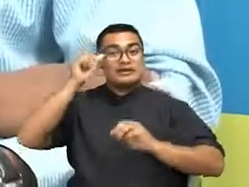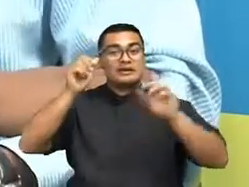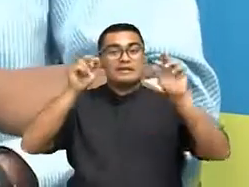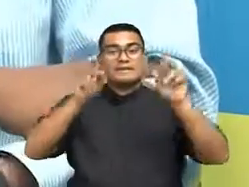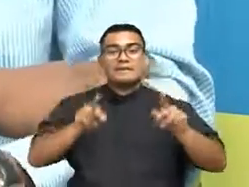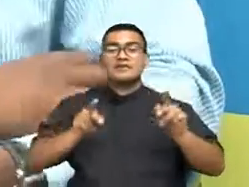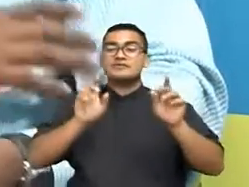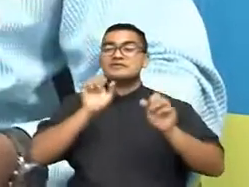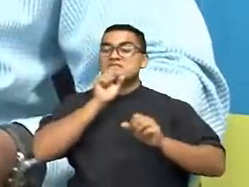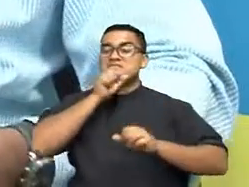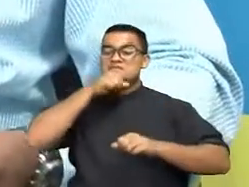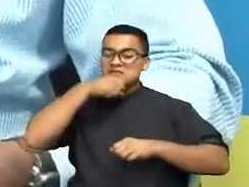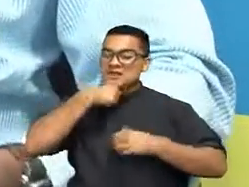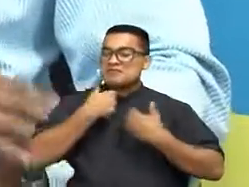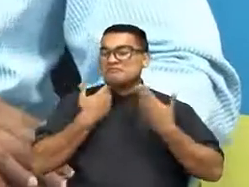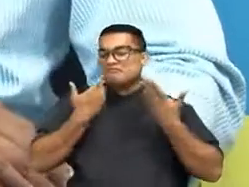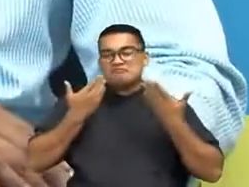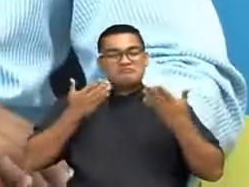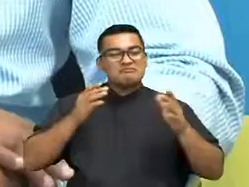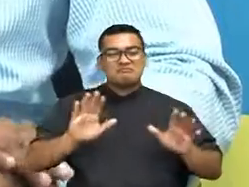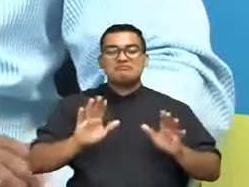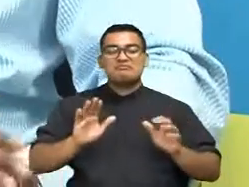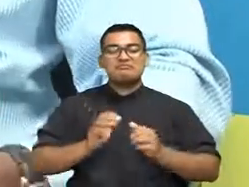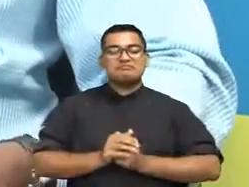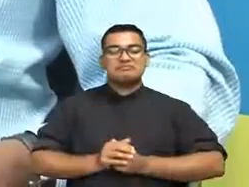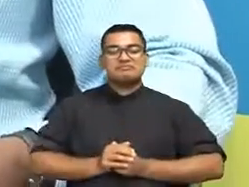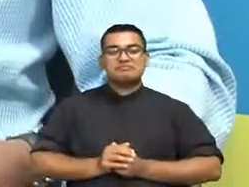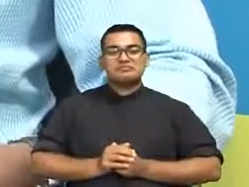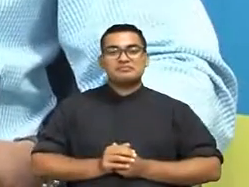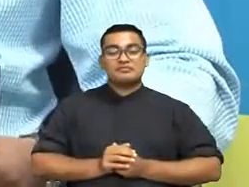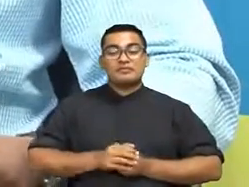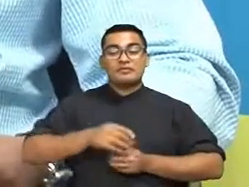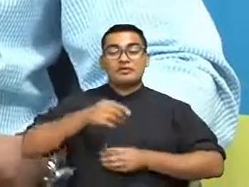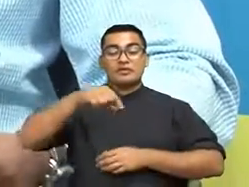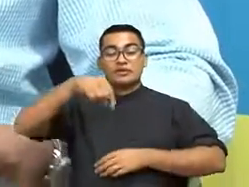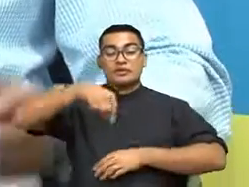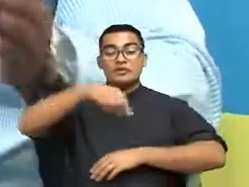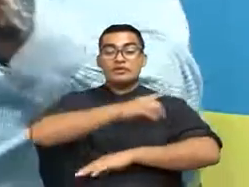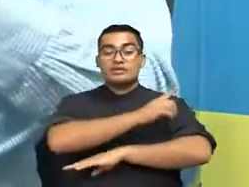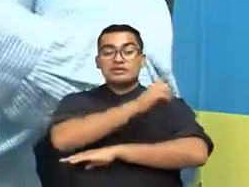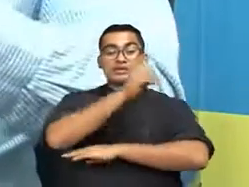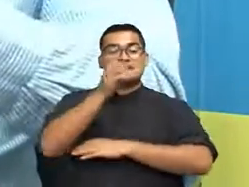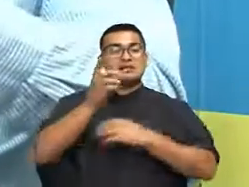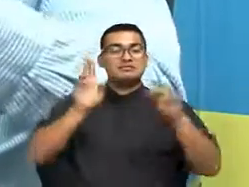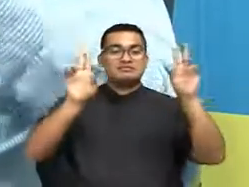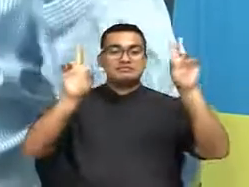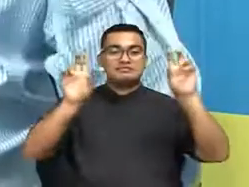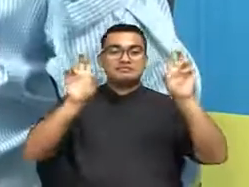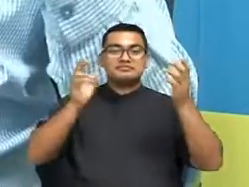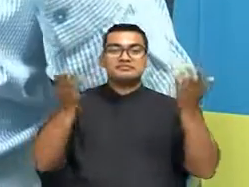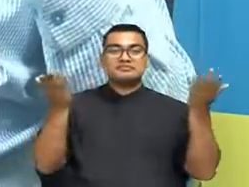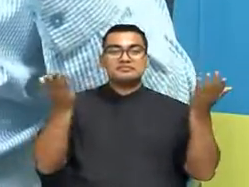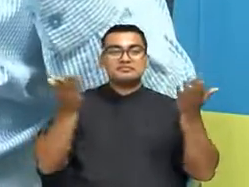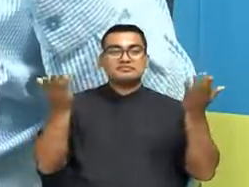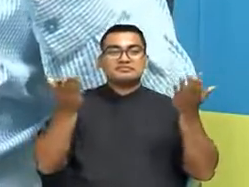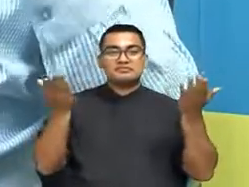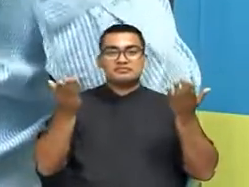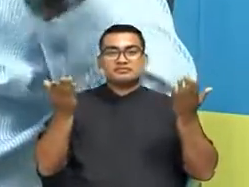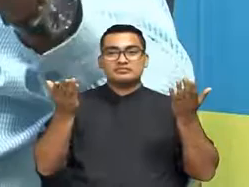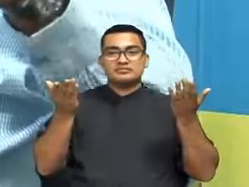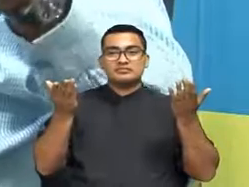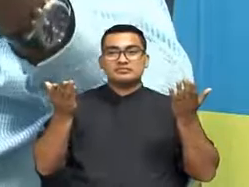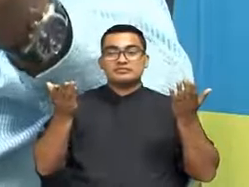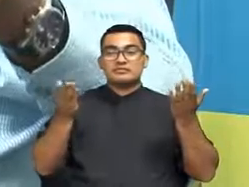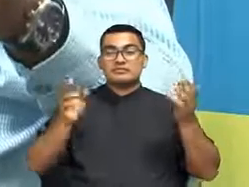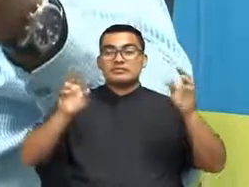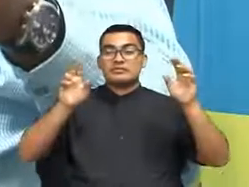personas adultas y, por supuesto, a los adultos mayores. El día de hoy le traemos un tema que toca principalmente, bueno,